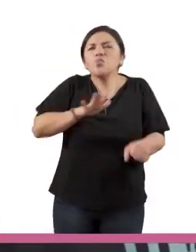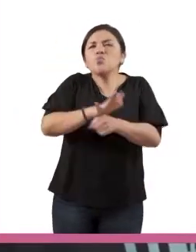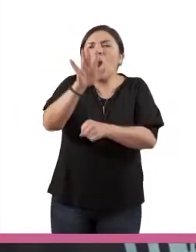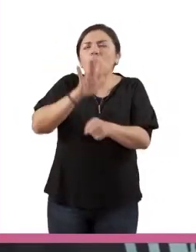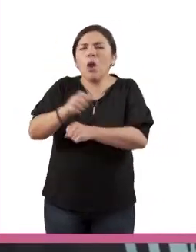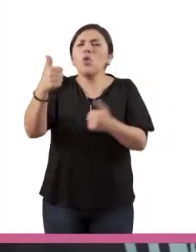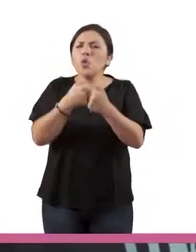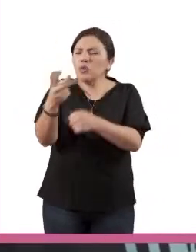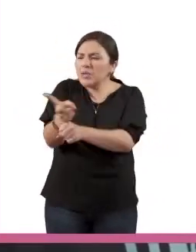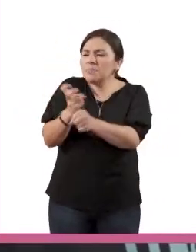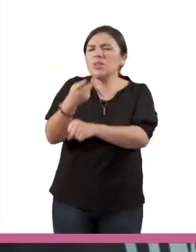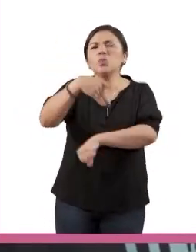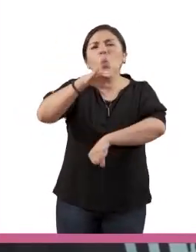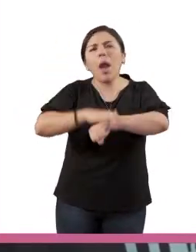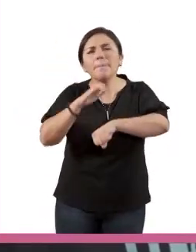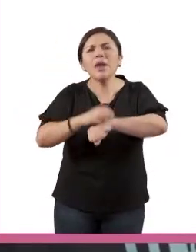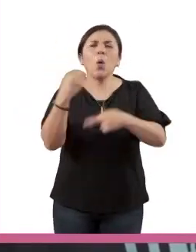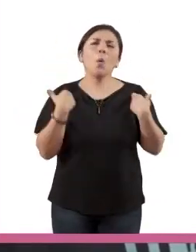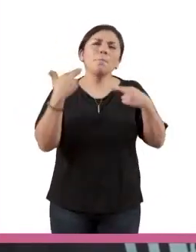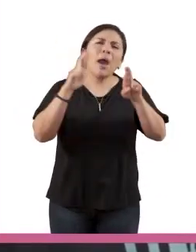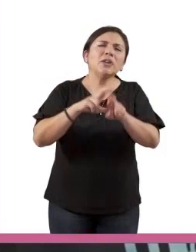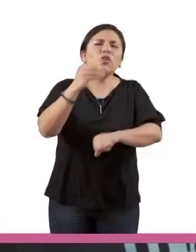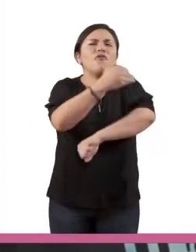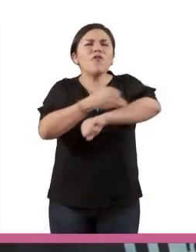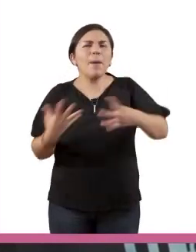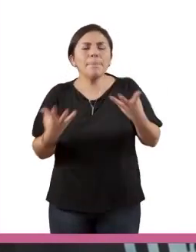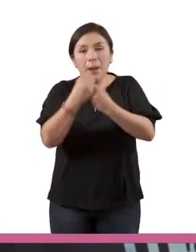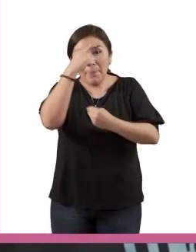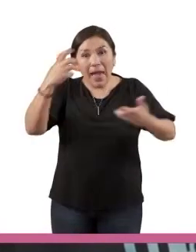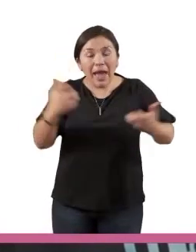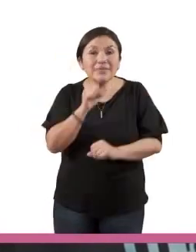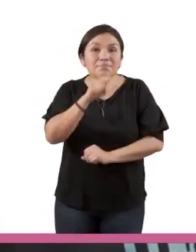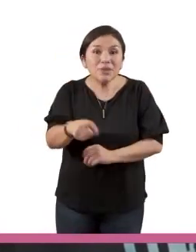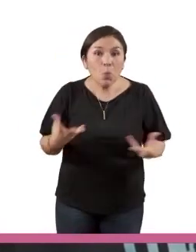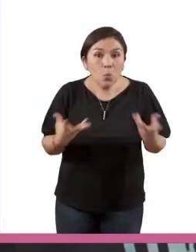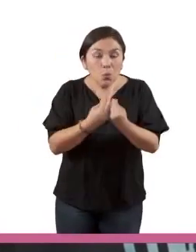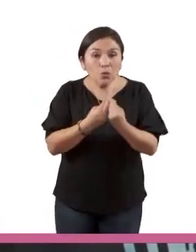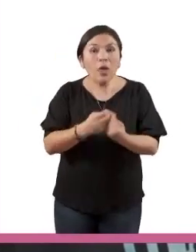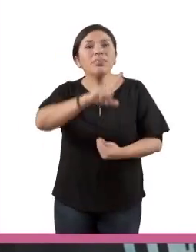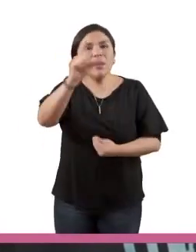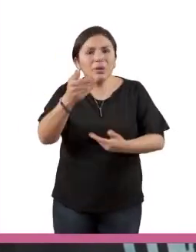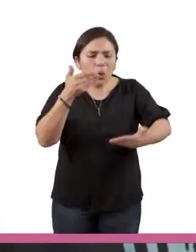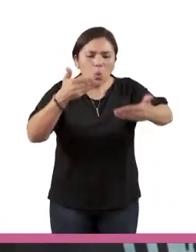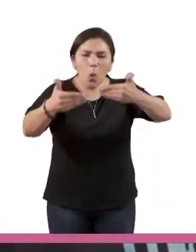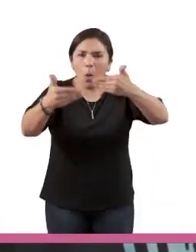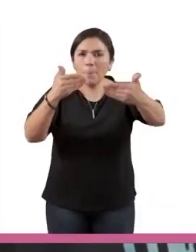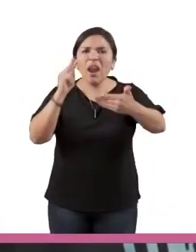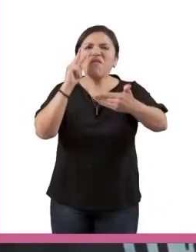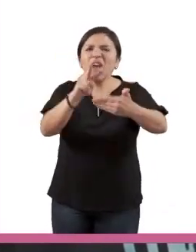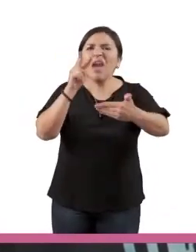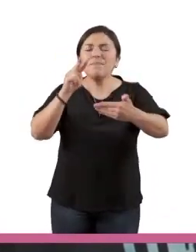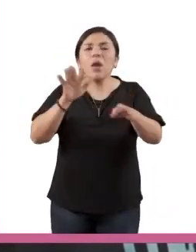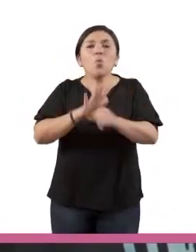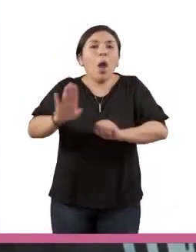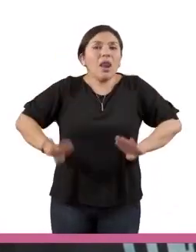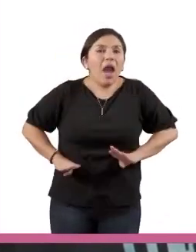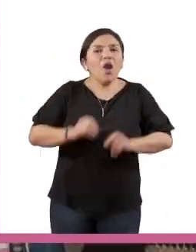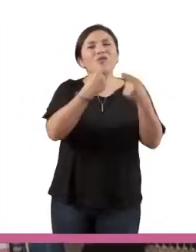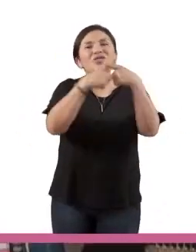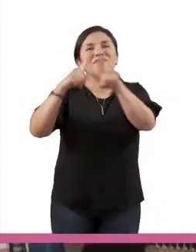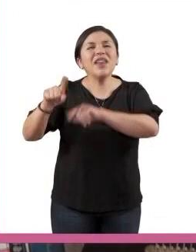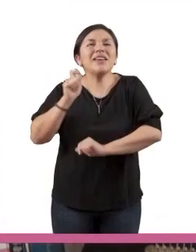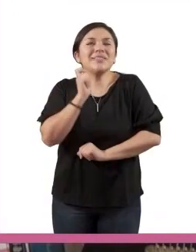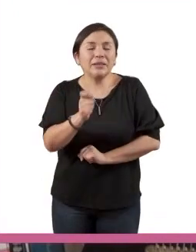a un par de amigos, maestros o miembros de tu familia a crear la suya. Después, compárenlas y vean en qué coinciden y en qué